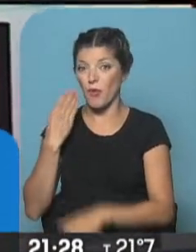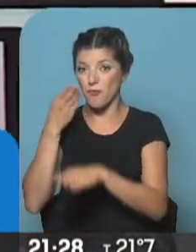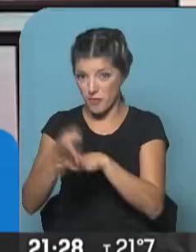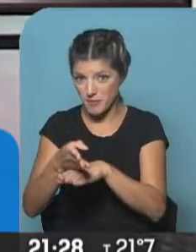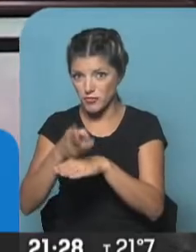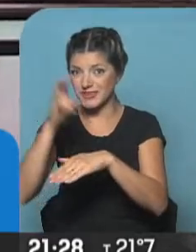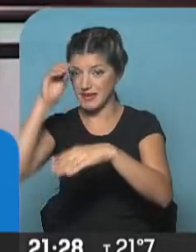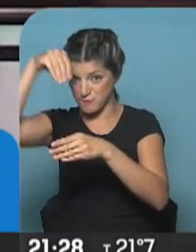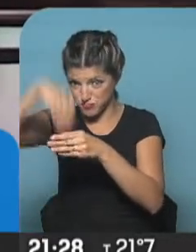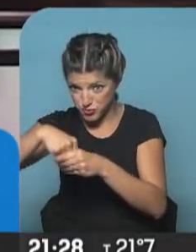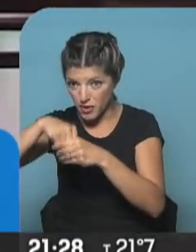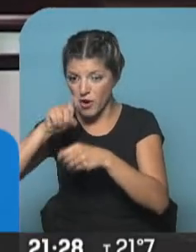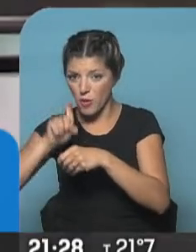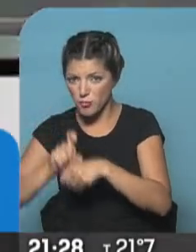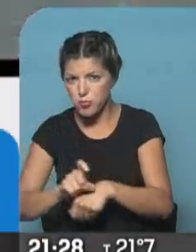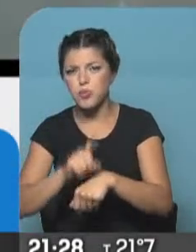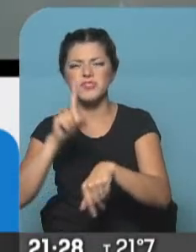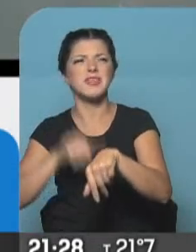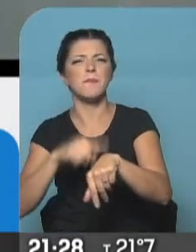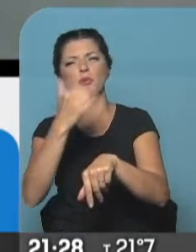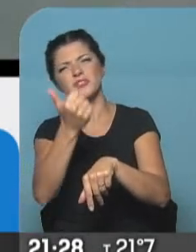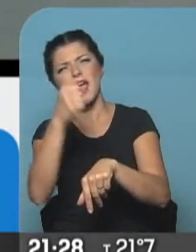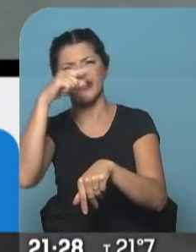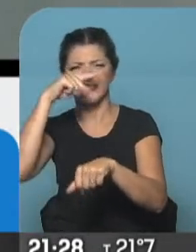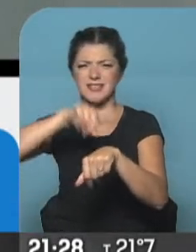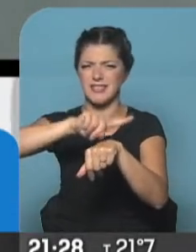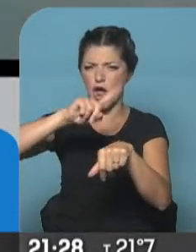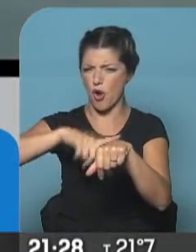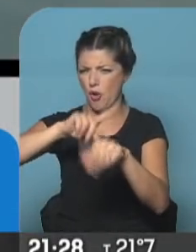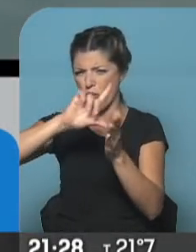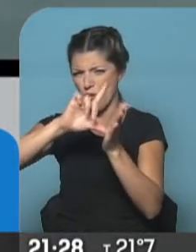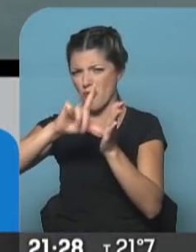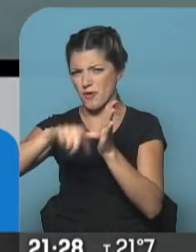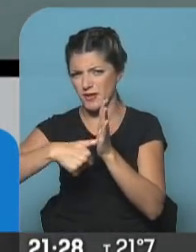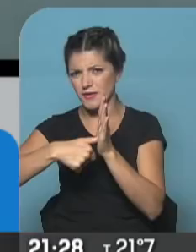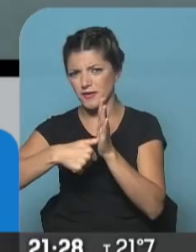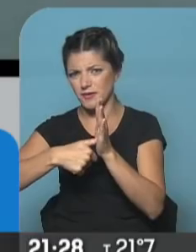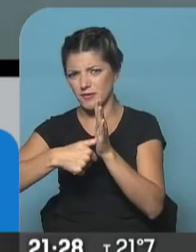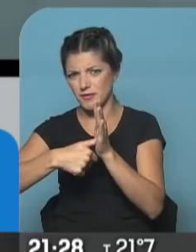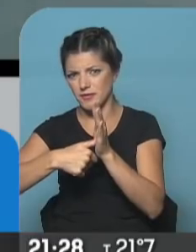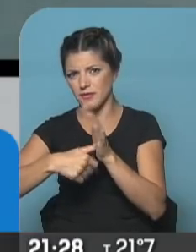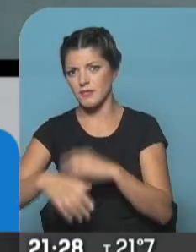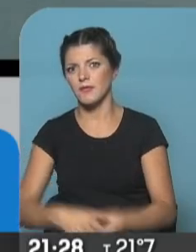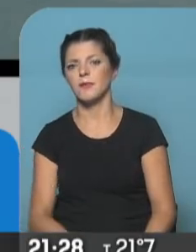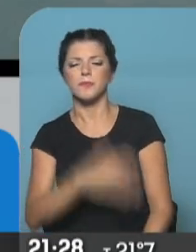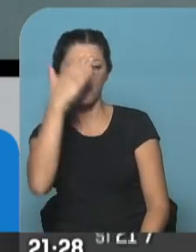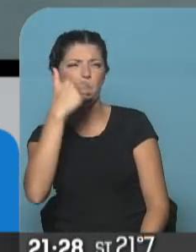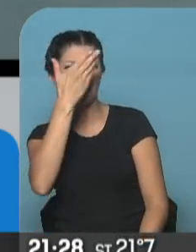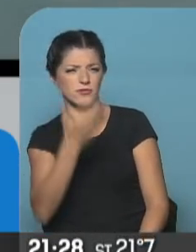sido de 6 o 7 horas, que fue el último acto de Germán como ministro. Después estaba